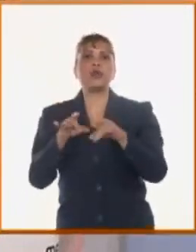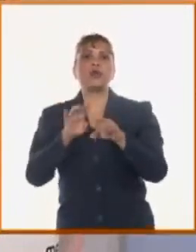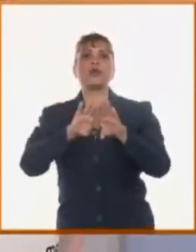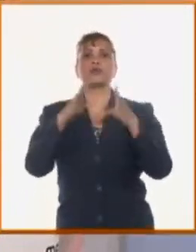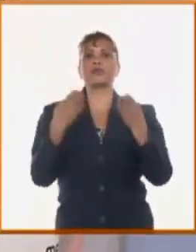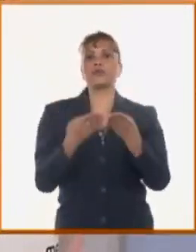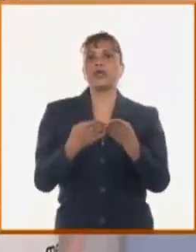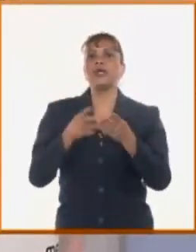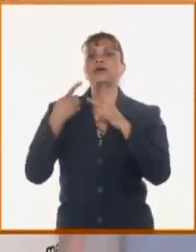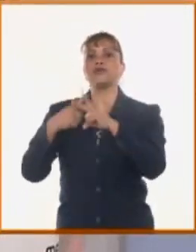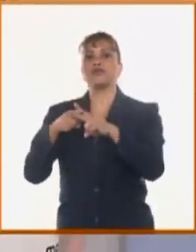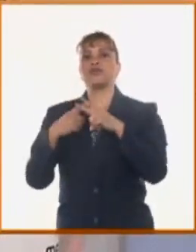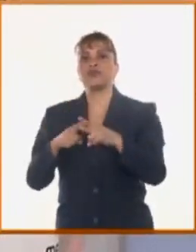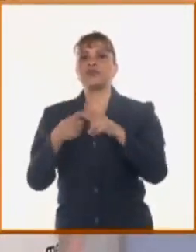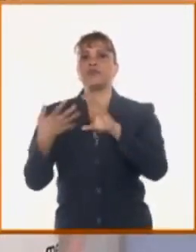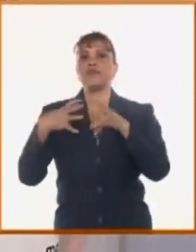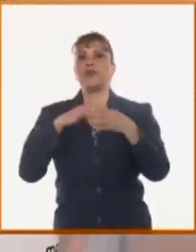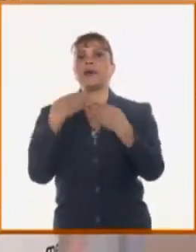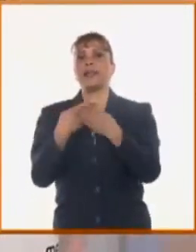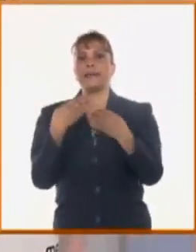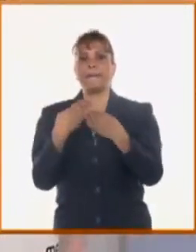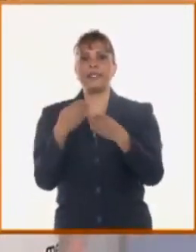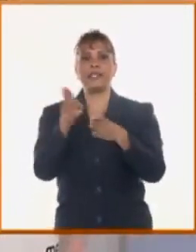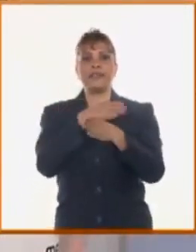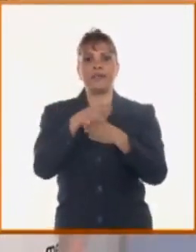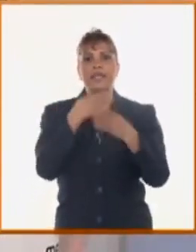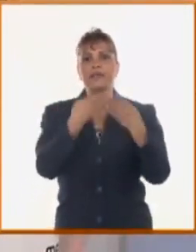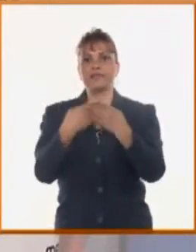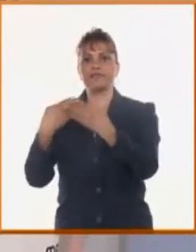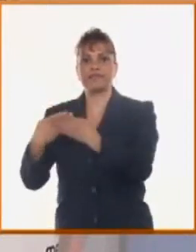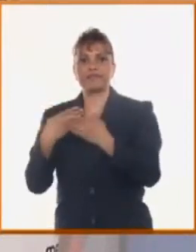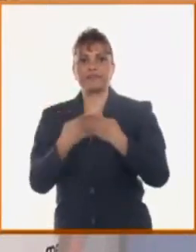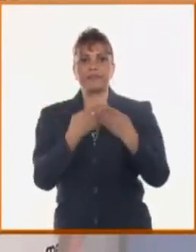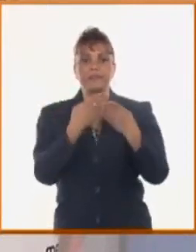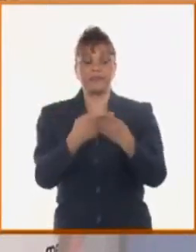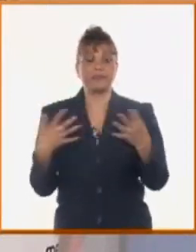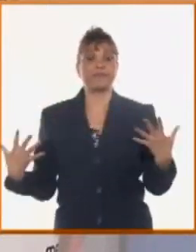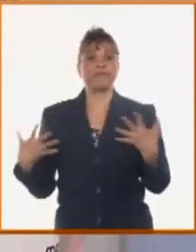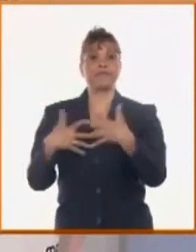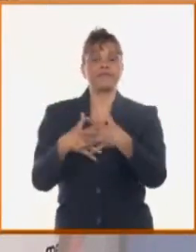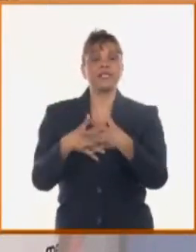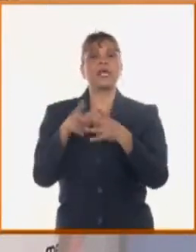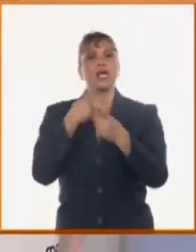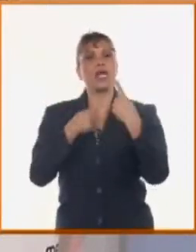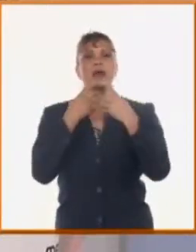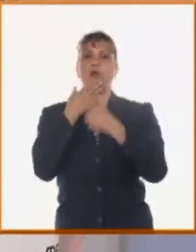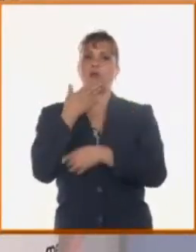disposición de las soluciones y de gestión empresarial, siempre